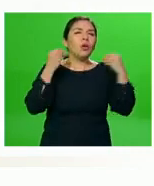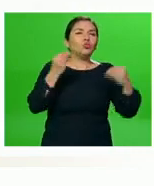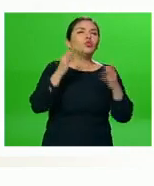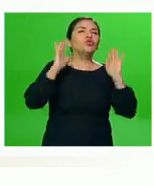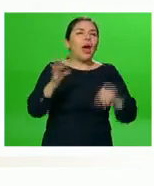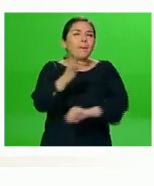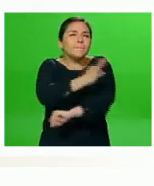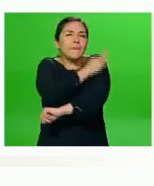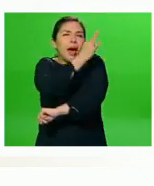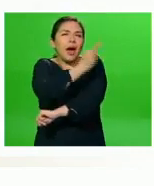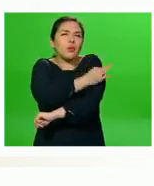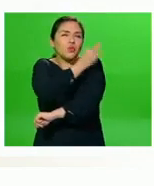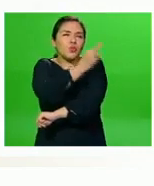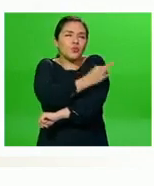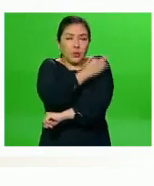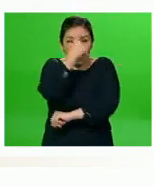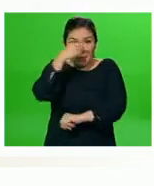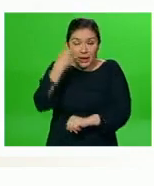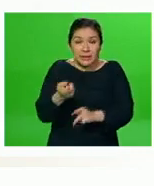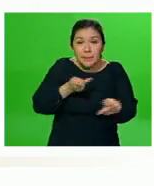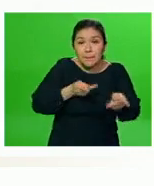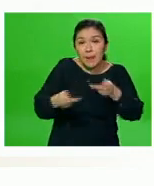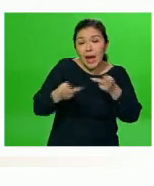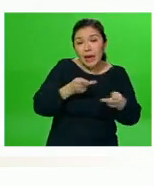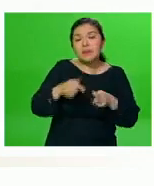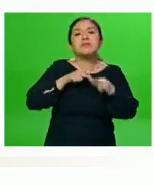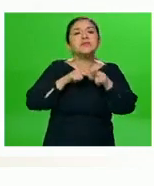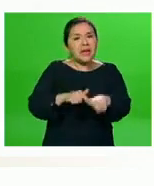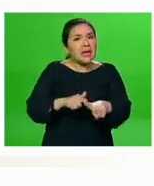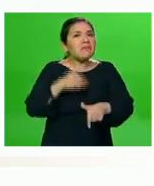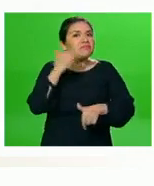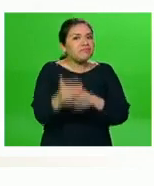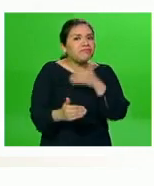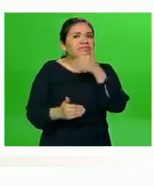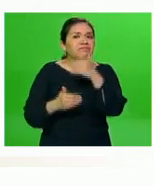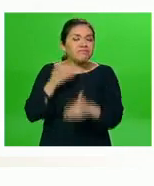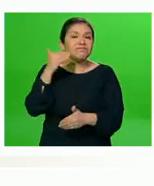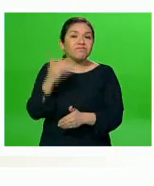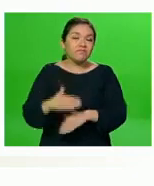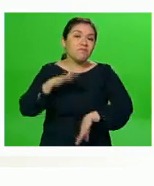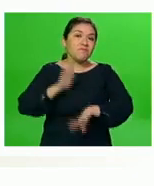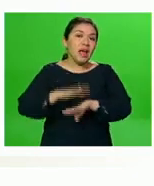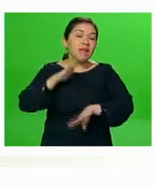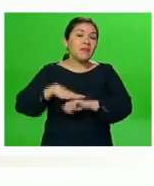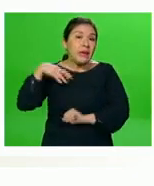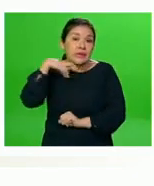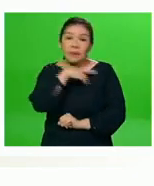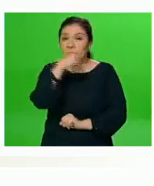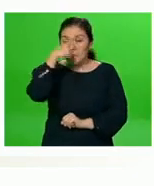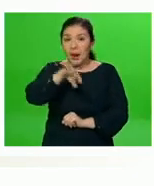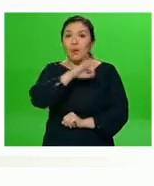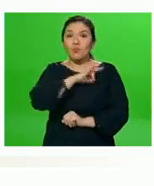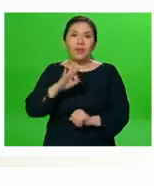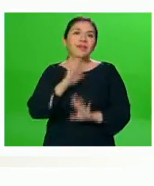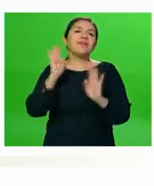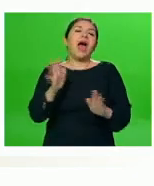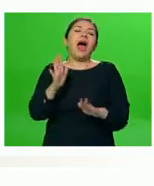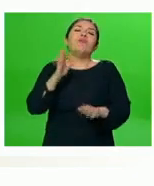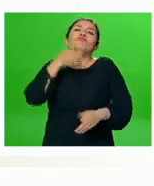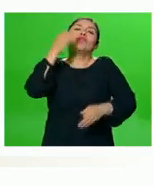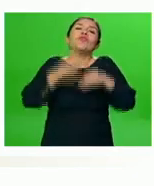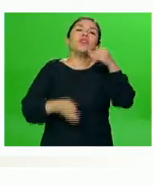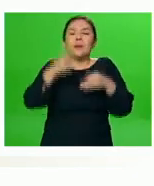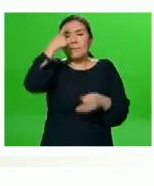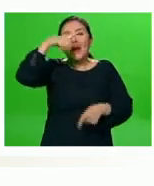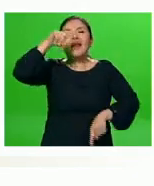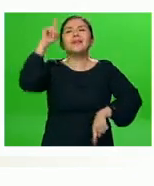y que la estrategia nacional sigue a pasos firmes avanzando a lograr el objetivo principal que es evitar